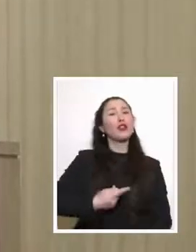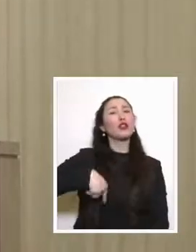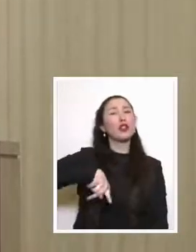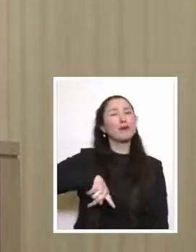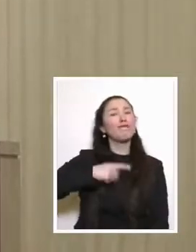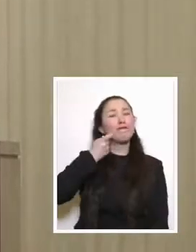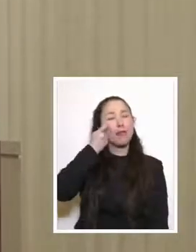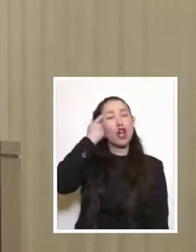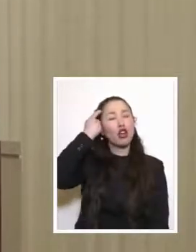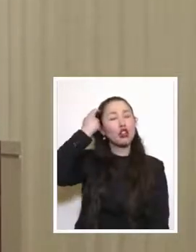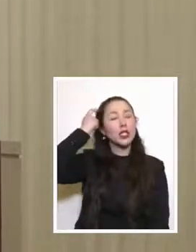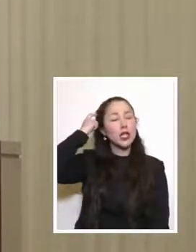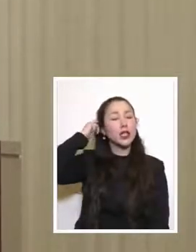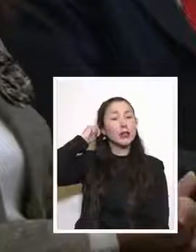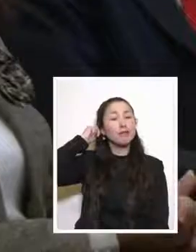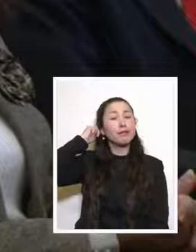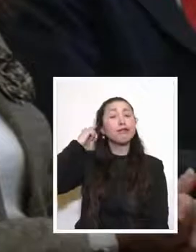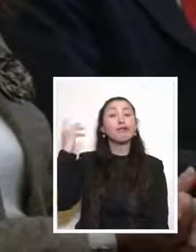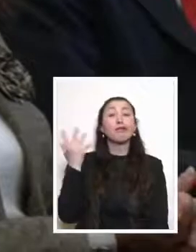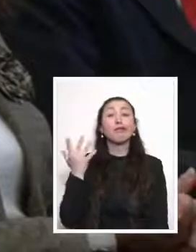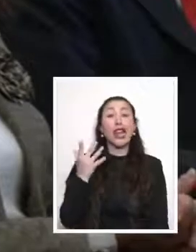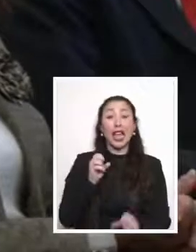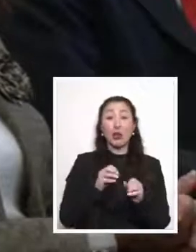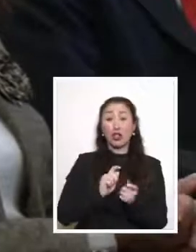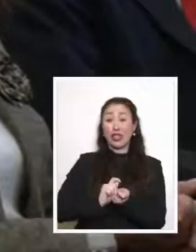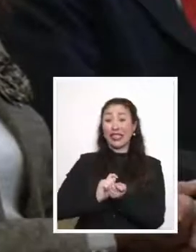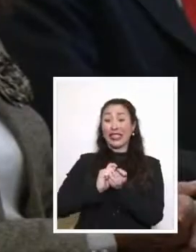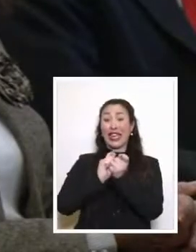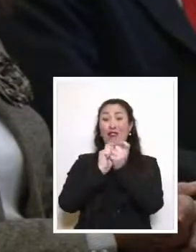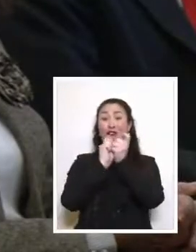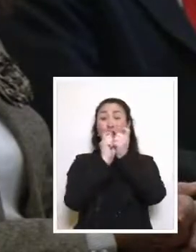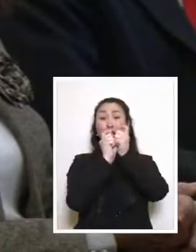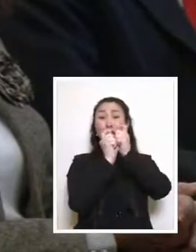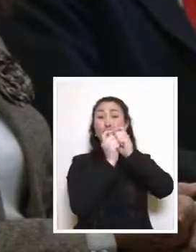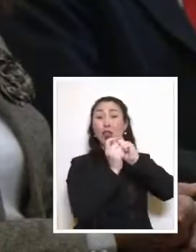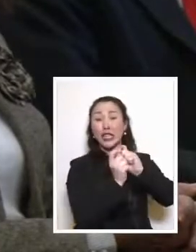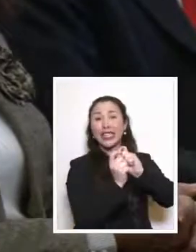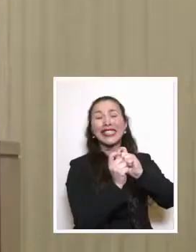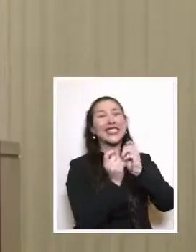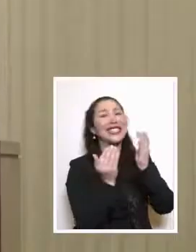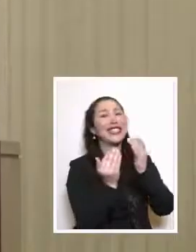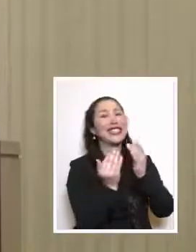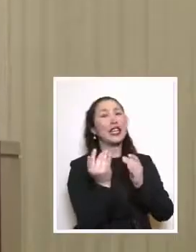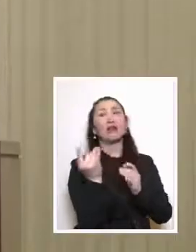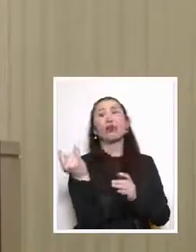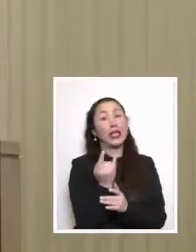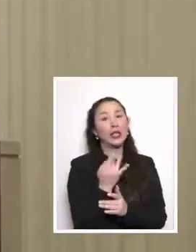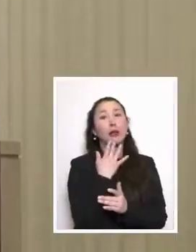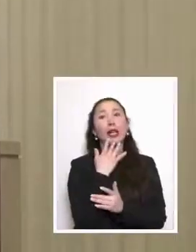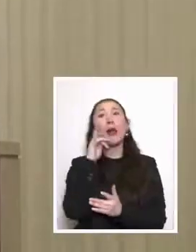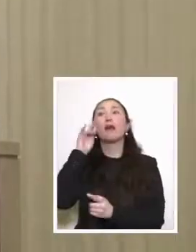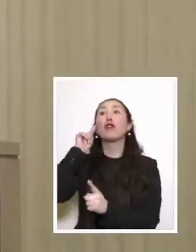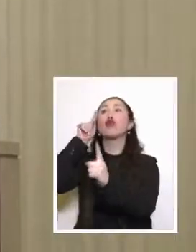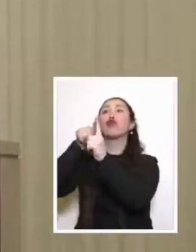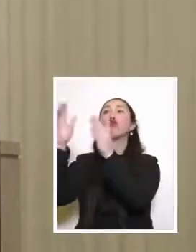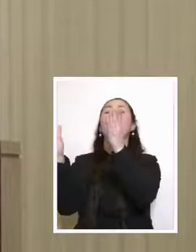conscientes de que las transformaciones en educación son urgentes para alcanzar un futuro justo y sostenible para todas y todos,